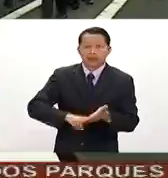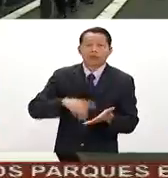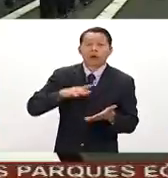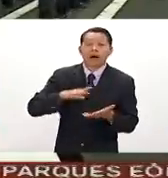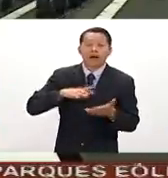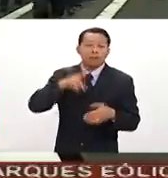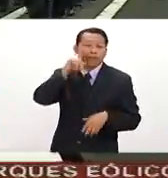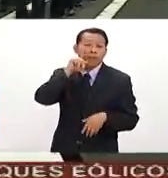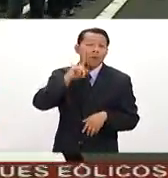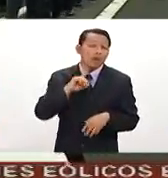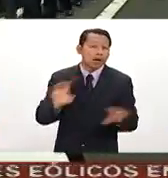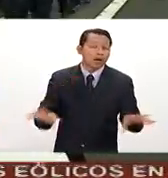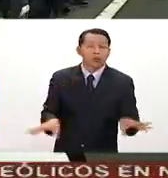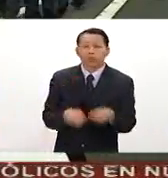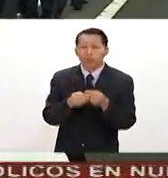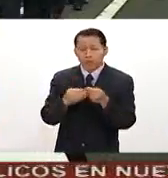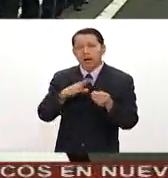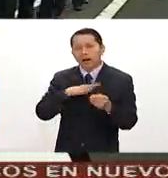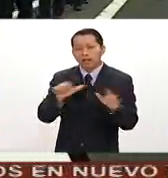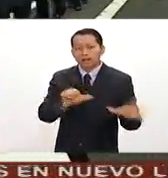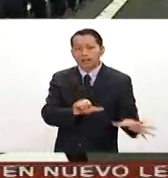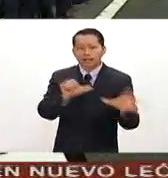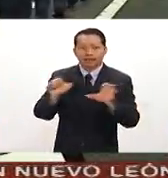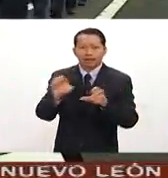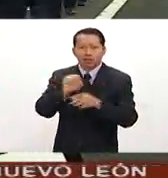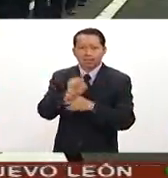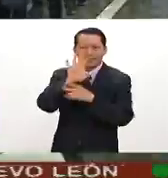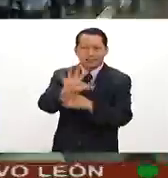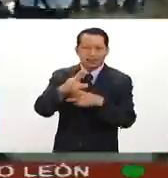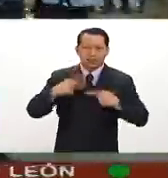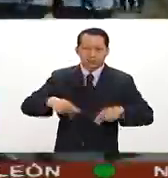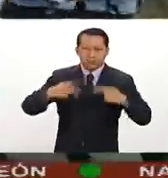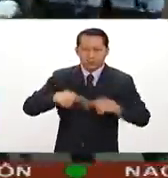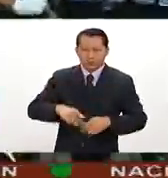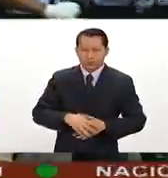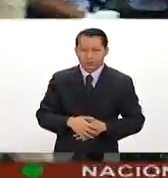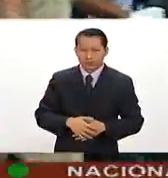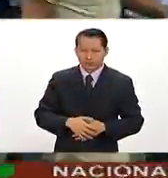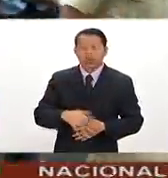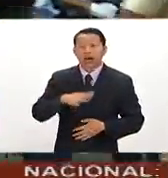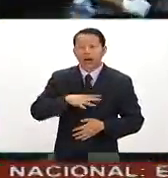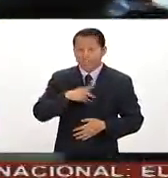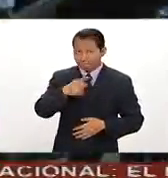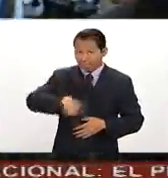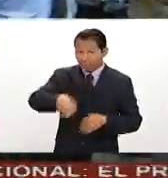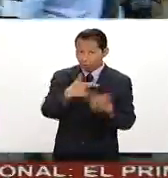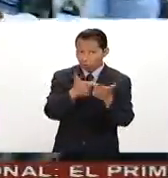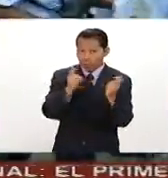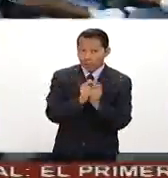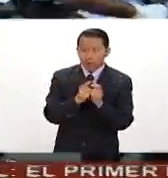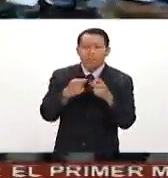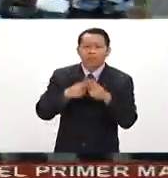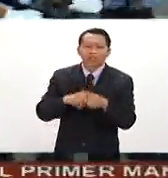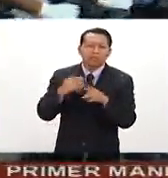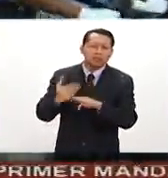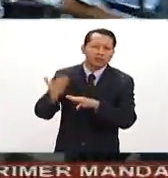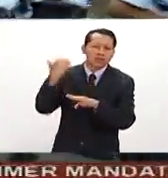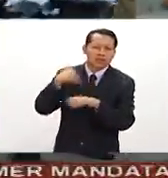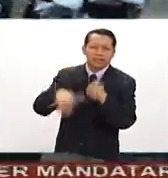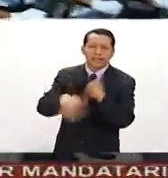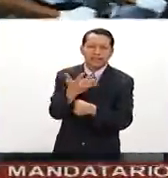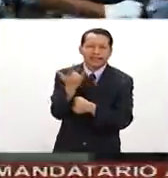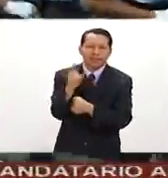personal femenino participa activamente con 665 elementos. Los elementos navales comenzaron a practicar desde el pasado 15 de